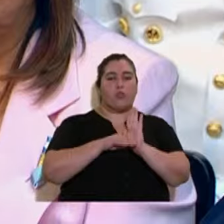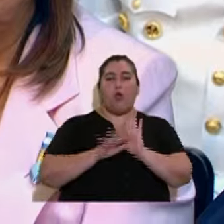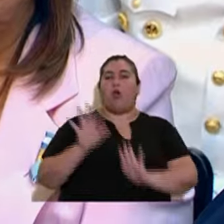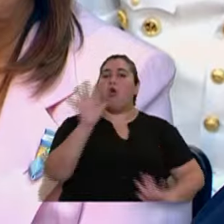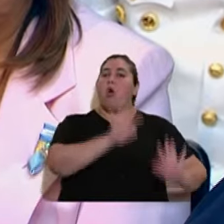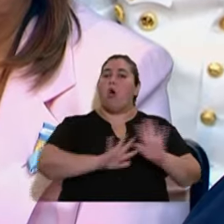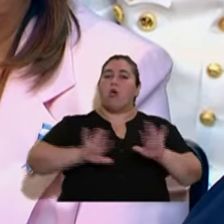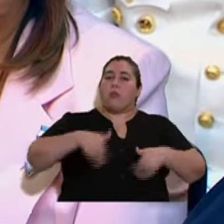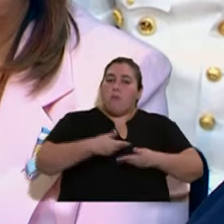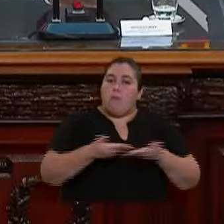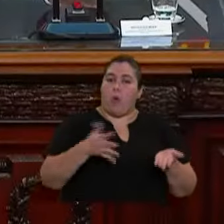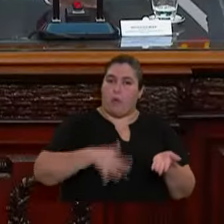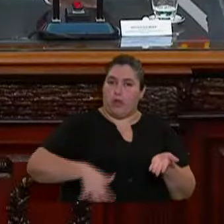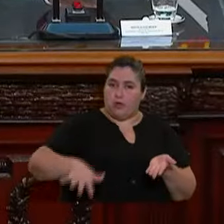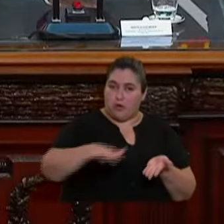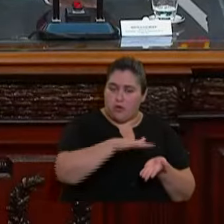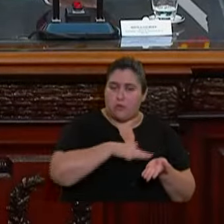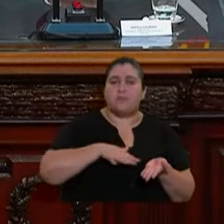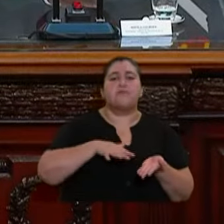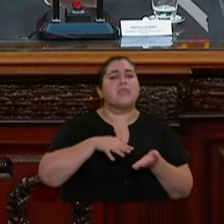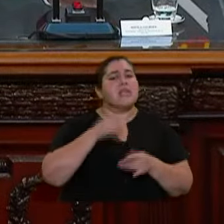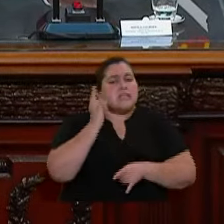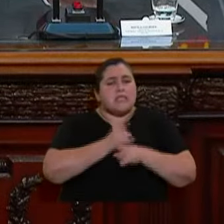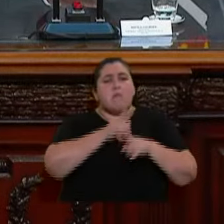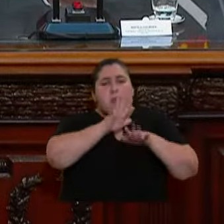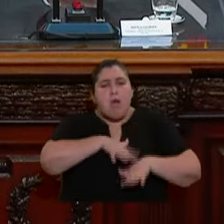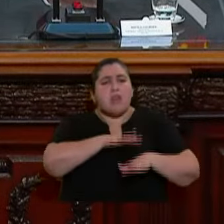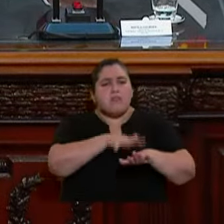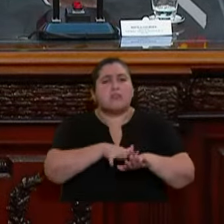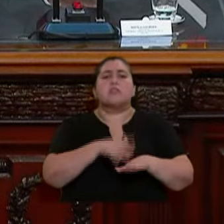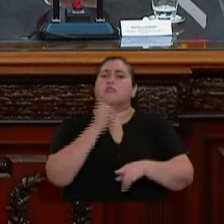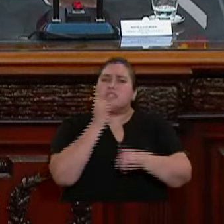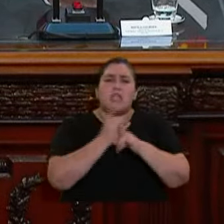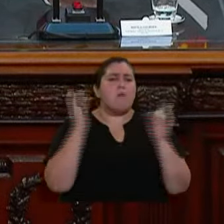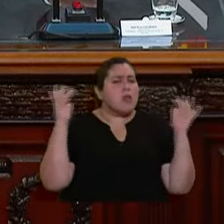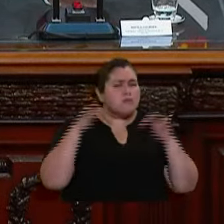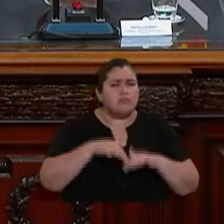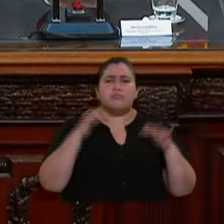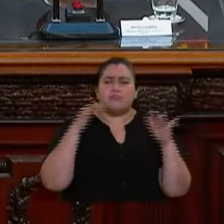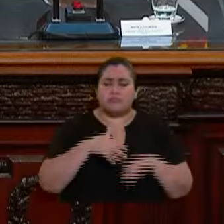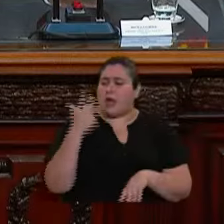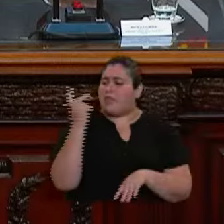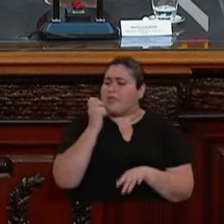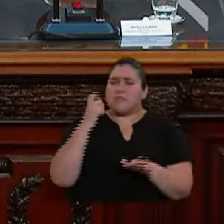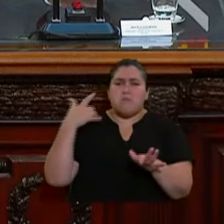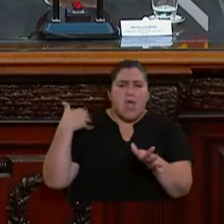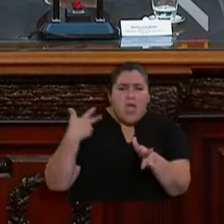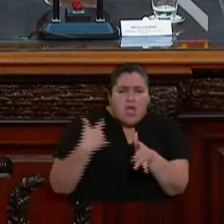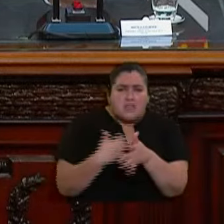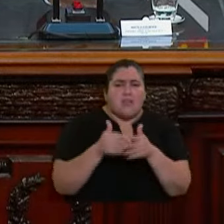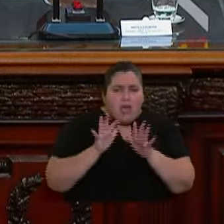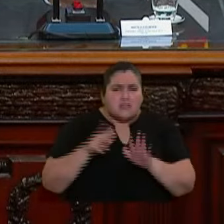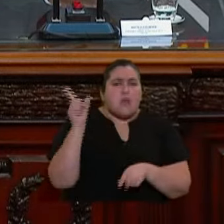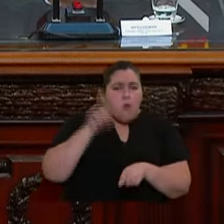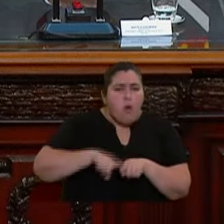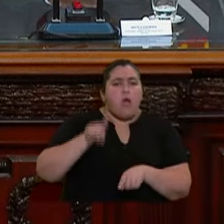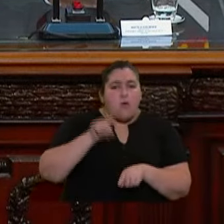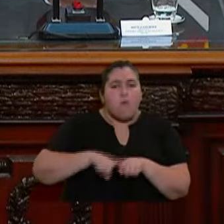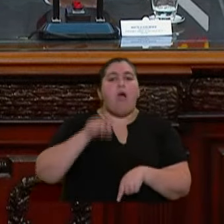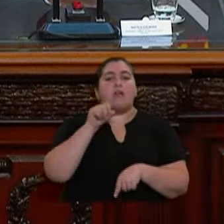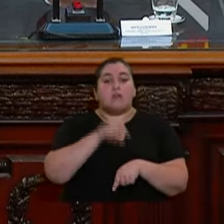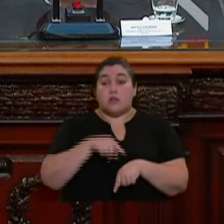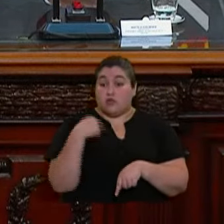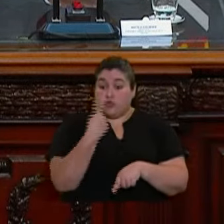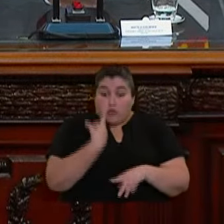público. En todas y cada una de las manifestaciones que se convocaron en estos casi tres meses de gobierno, y que comenzaron inmediatamente